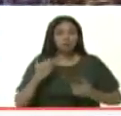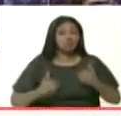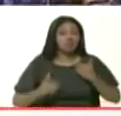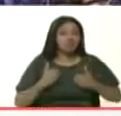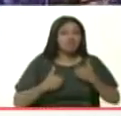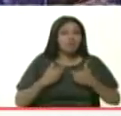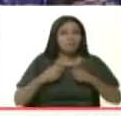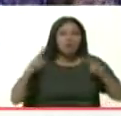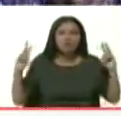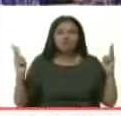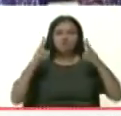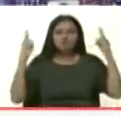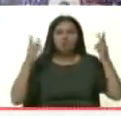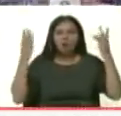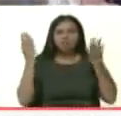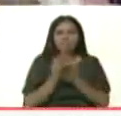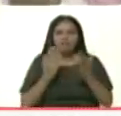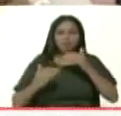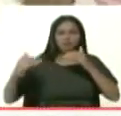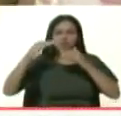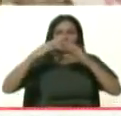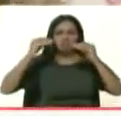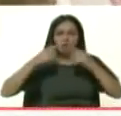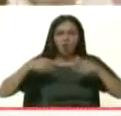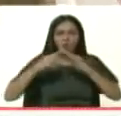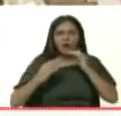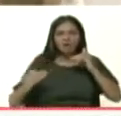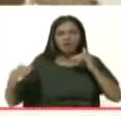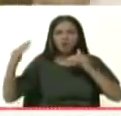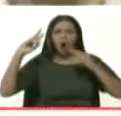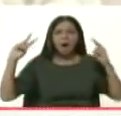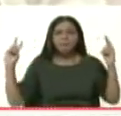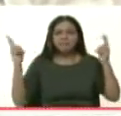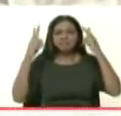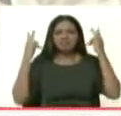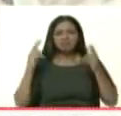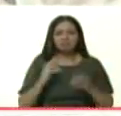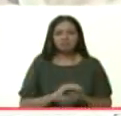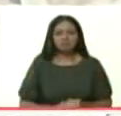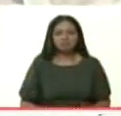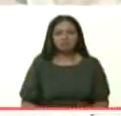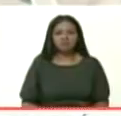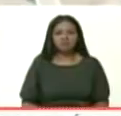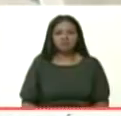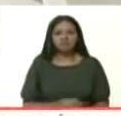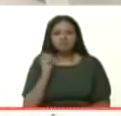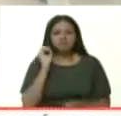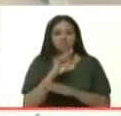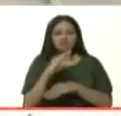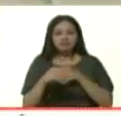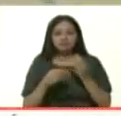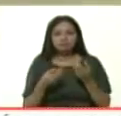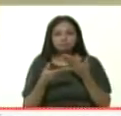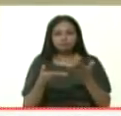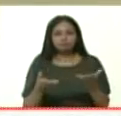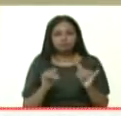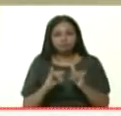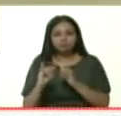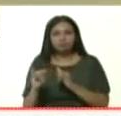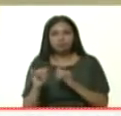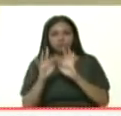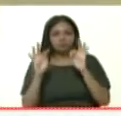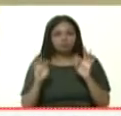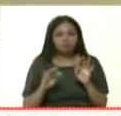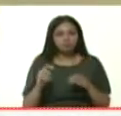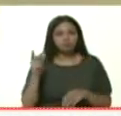pero venciendo. Por encima de todo, venciendo. Y es el mensaje que yo le transmito a ustedes, le transmito a las